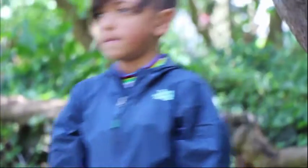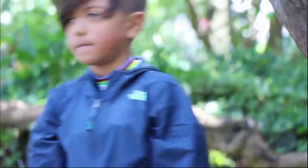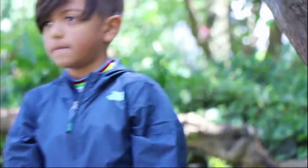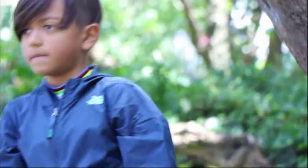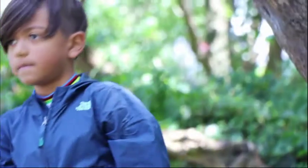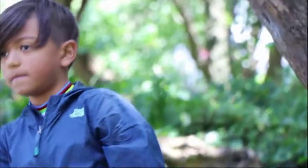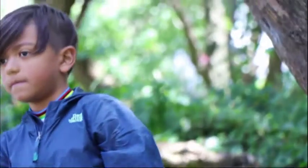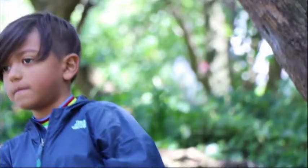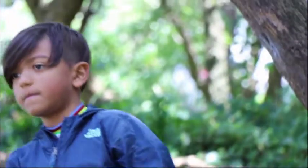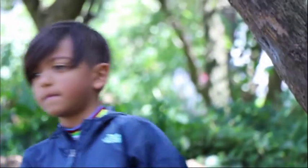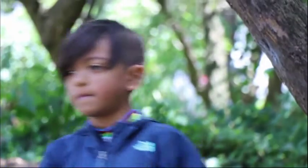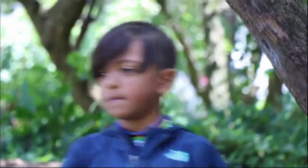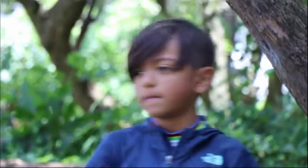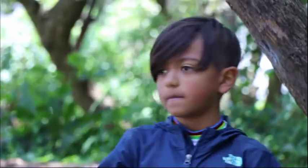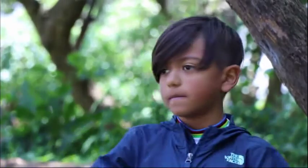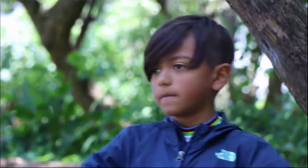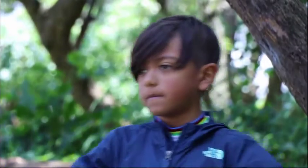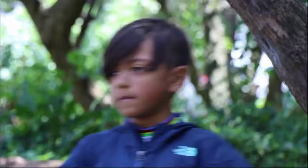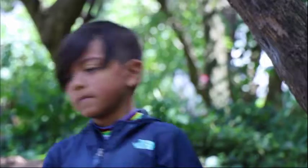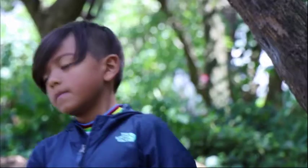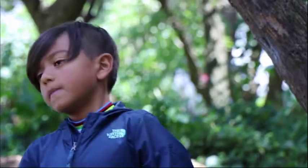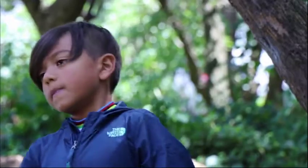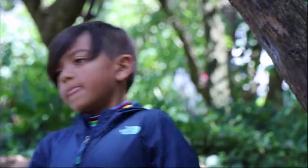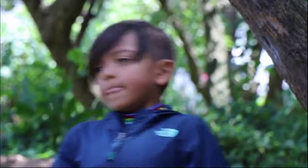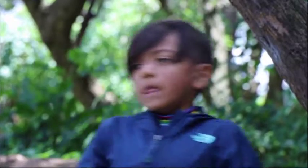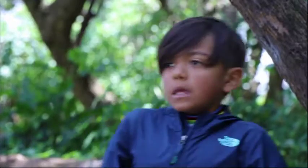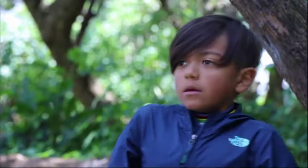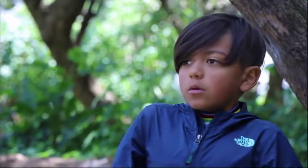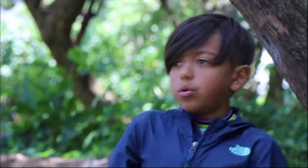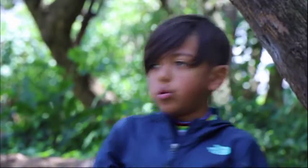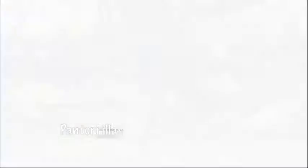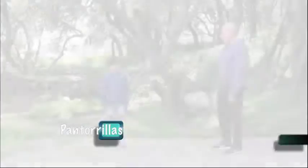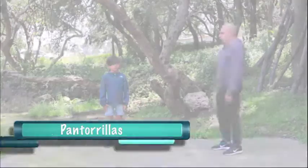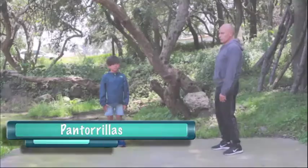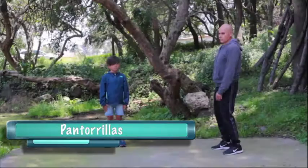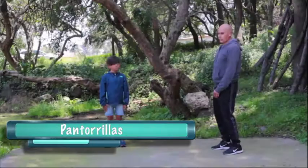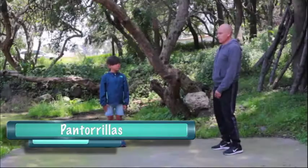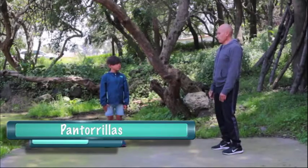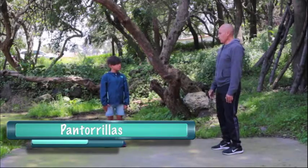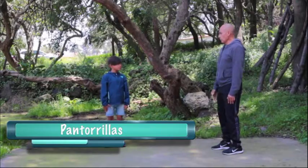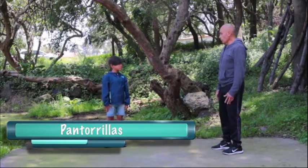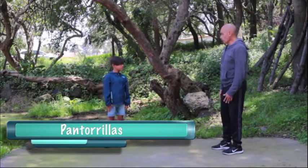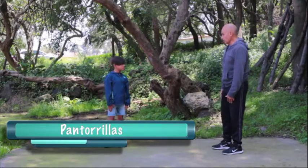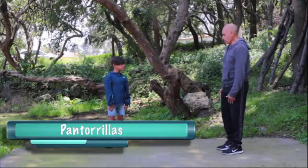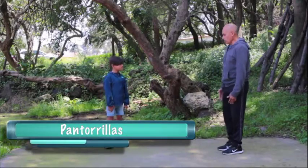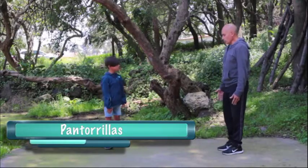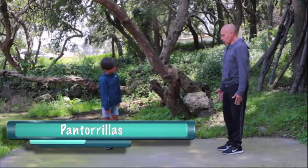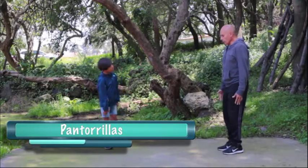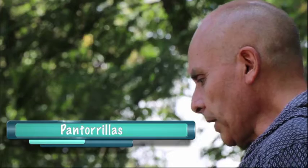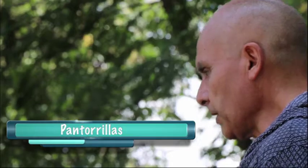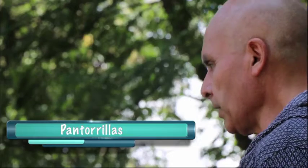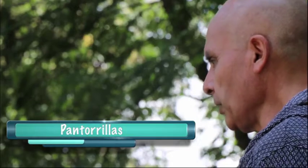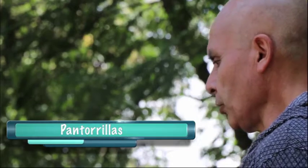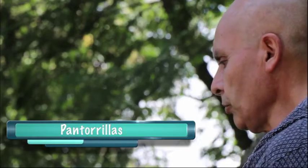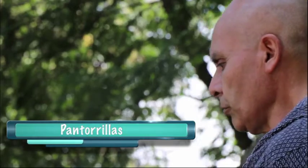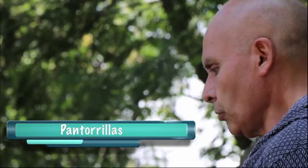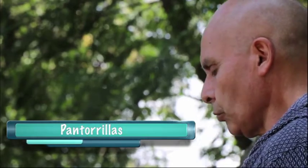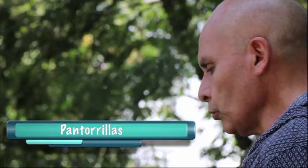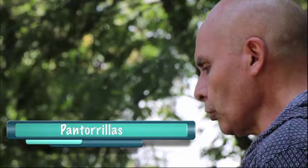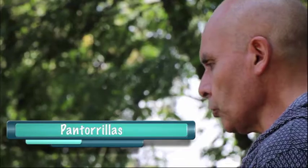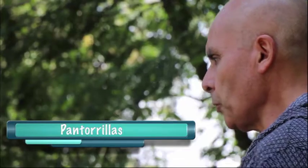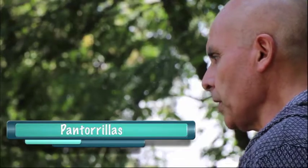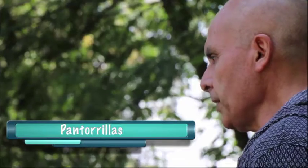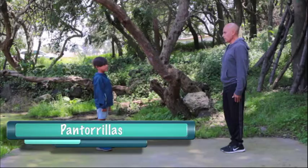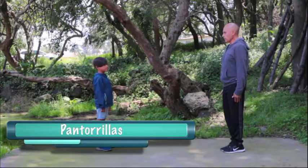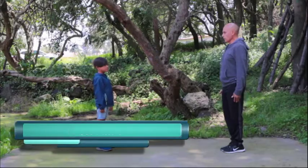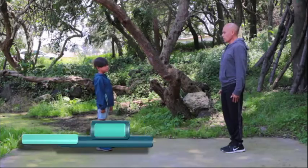los pies, nos relajamos, respiramos. Vamos a trabajar pantorrilla, vamos a parar derechos,